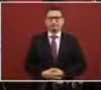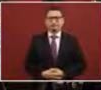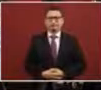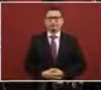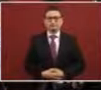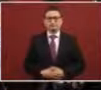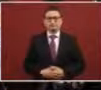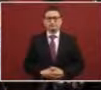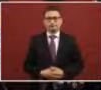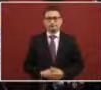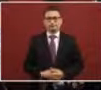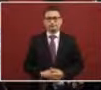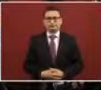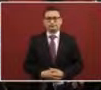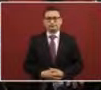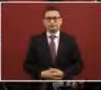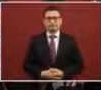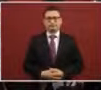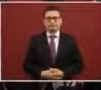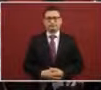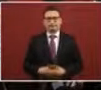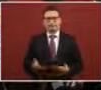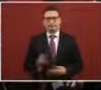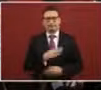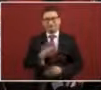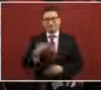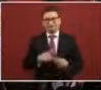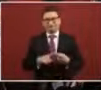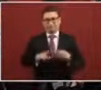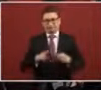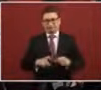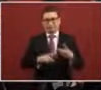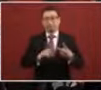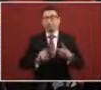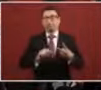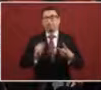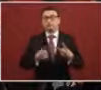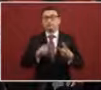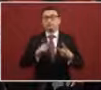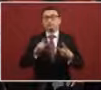Bueno, este es un tema. Segundo tema,